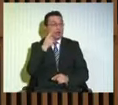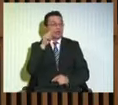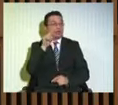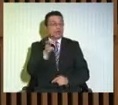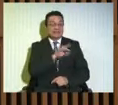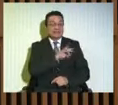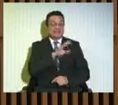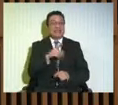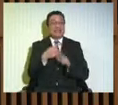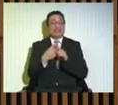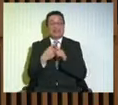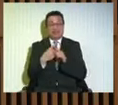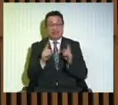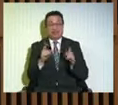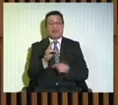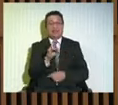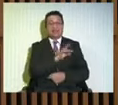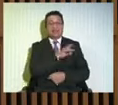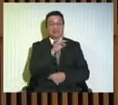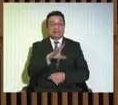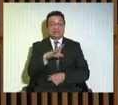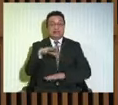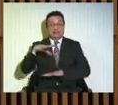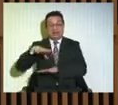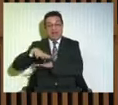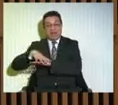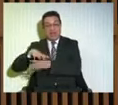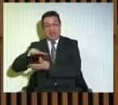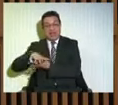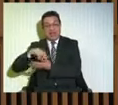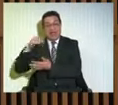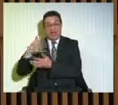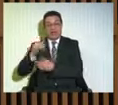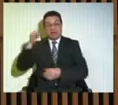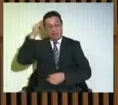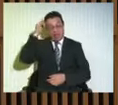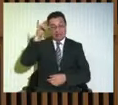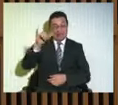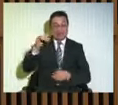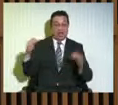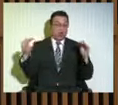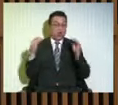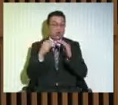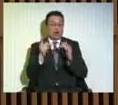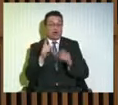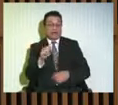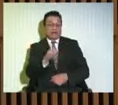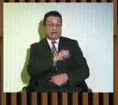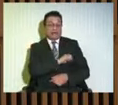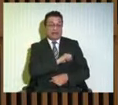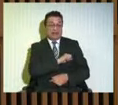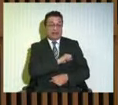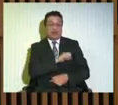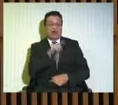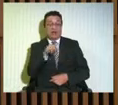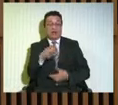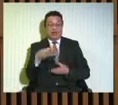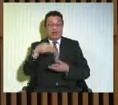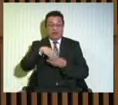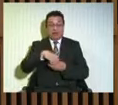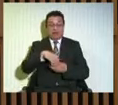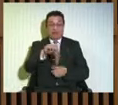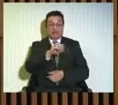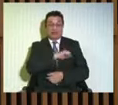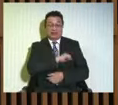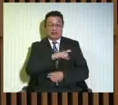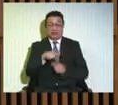es diferente, que Chile en Arica no es igual que en Aysén, que Chile en Santiago, dentro de la misma región,